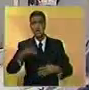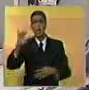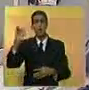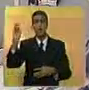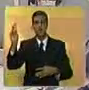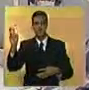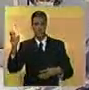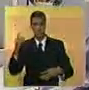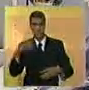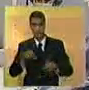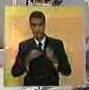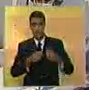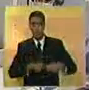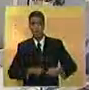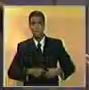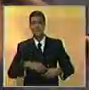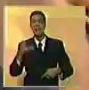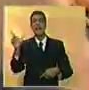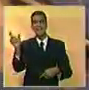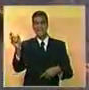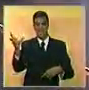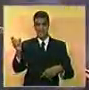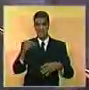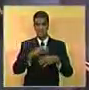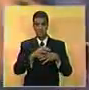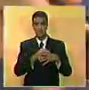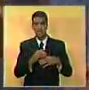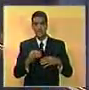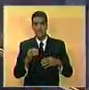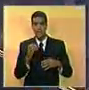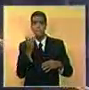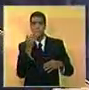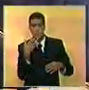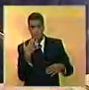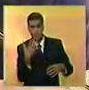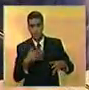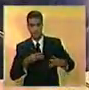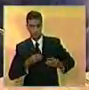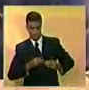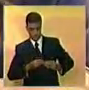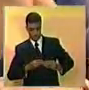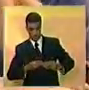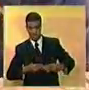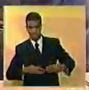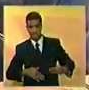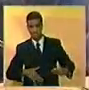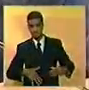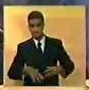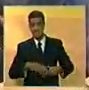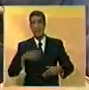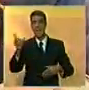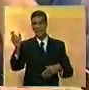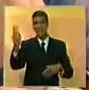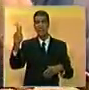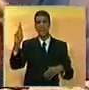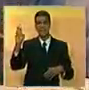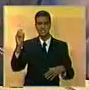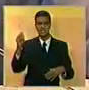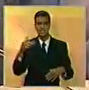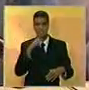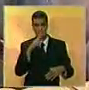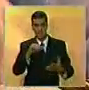ultrasonido para romper el tejido graso. Es como si se derritieran las adiposidades. Emulsifica la grasa de la parte